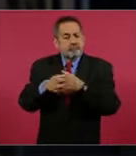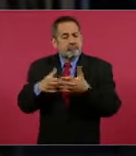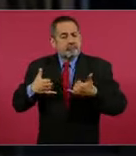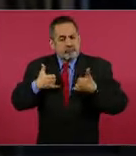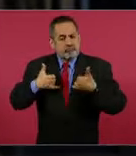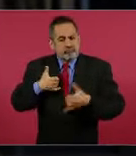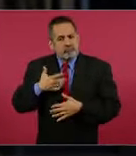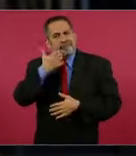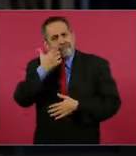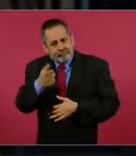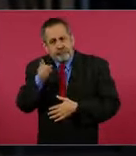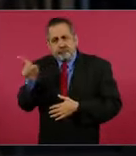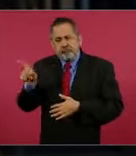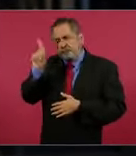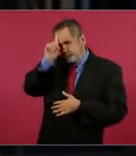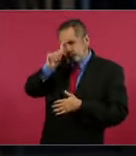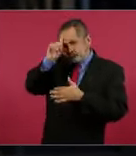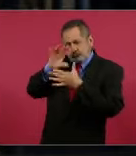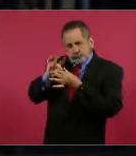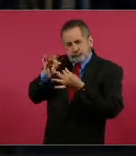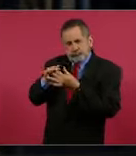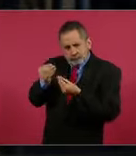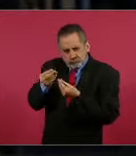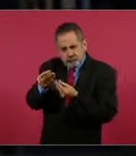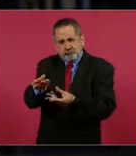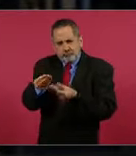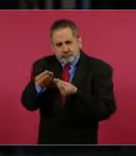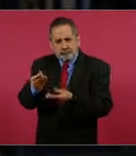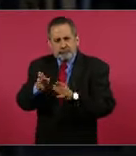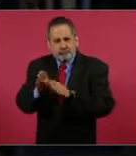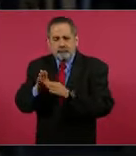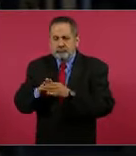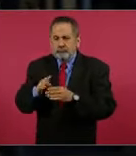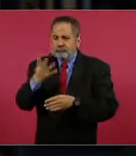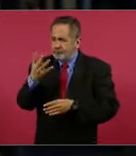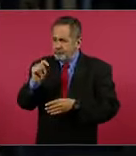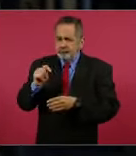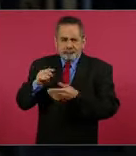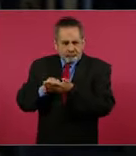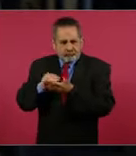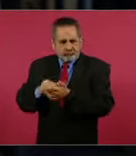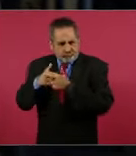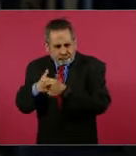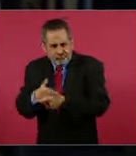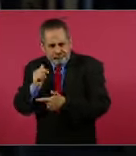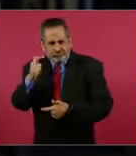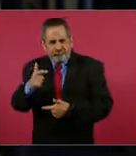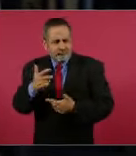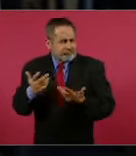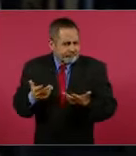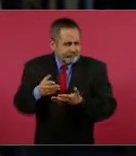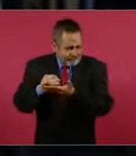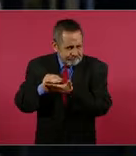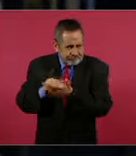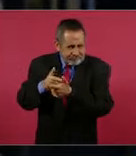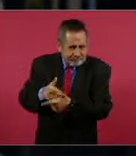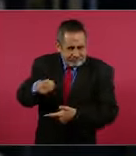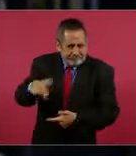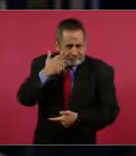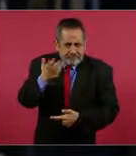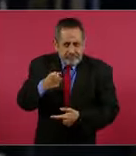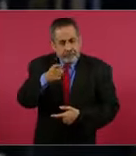les gustaría que usted compartiera pues sus experiencias sobre cómo continuar con la cuarta transformación. Aquí la pregunta es,